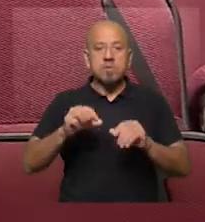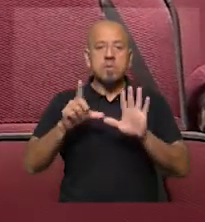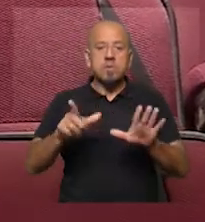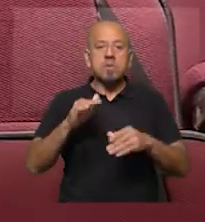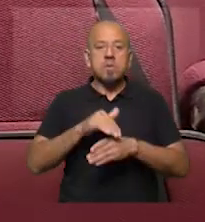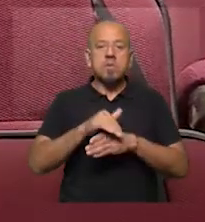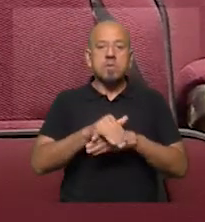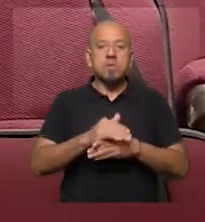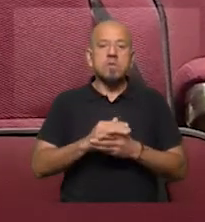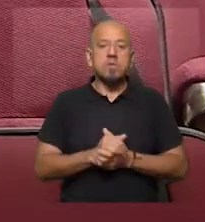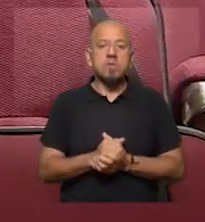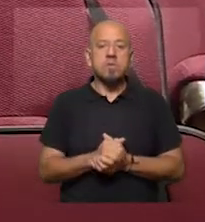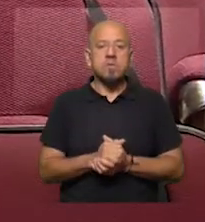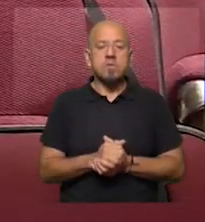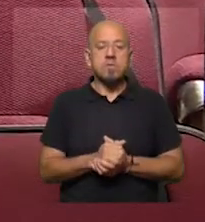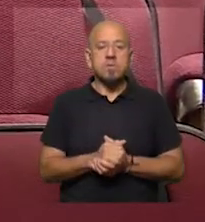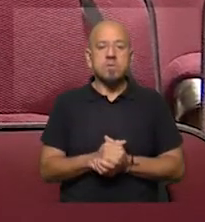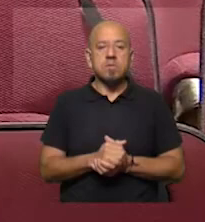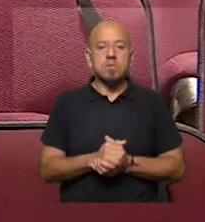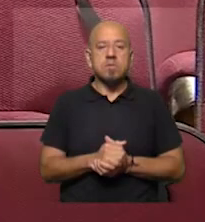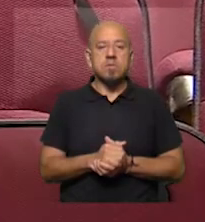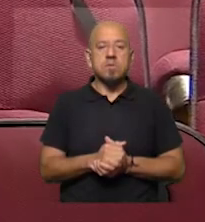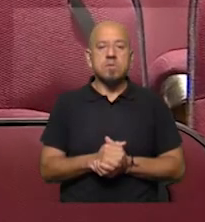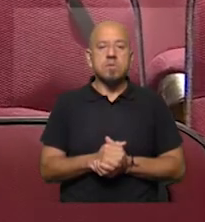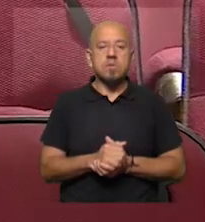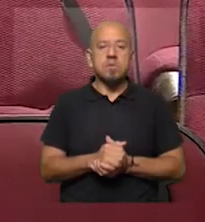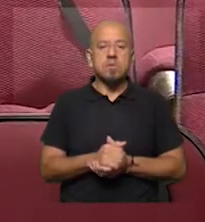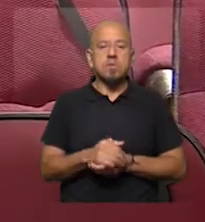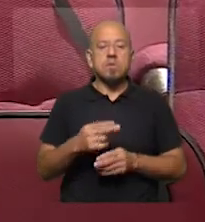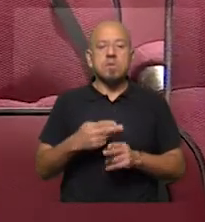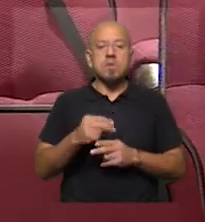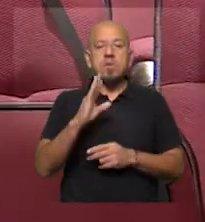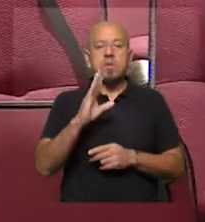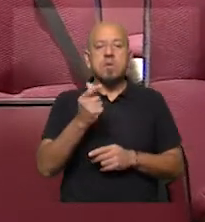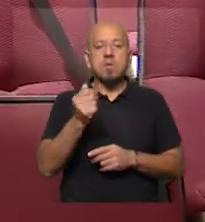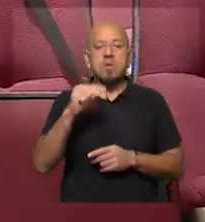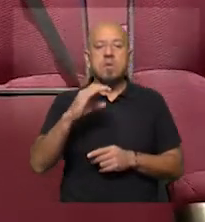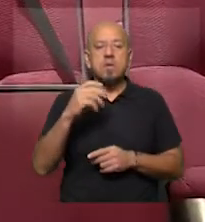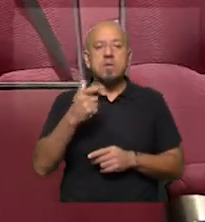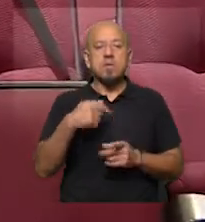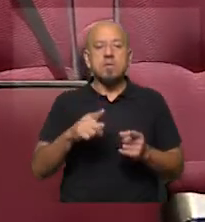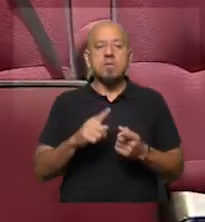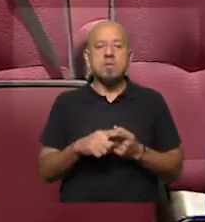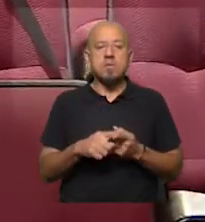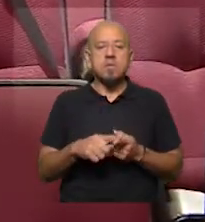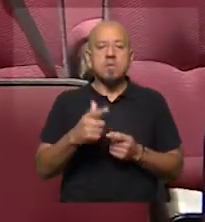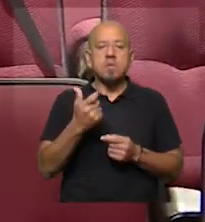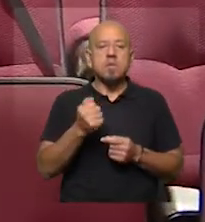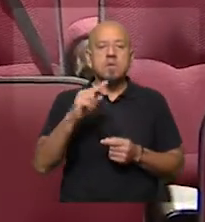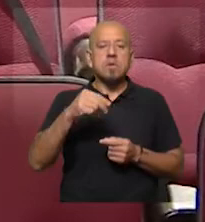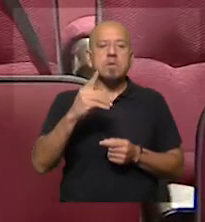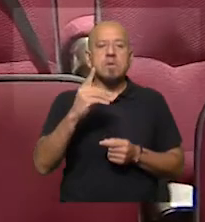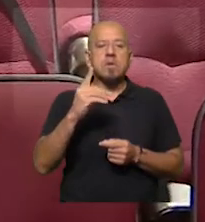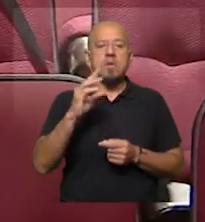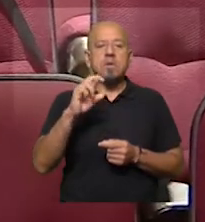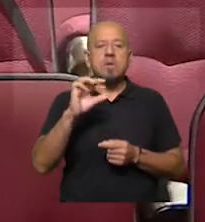horas. Sí, no sé si dijimos el nombre de El Plancha. Parece que no. Que no, Andrés Guido es